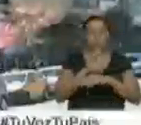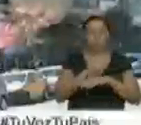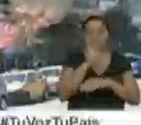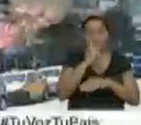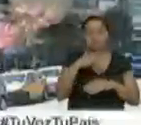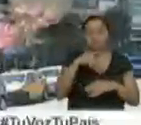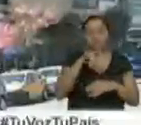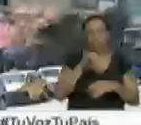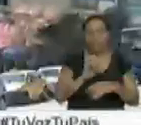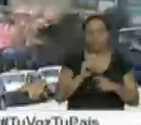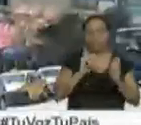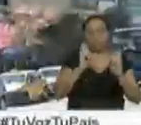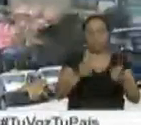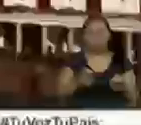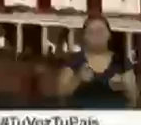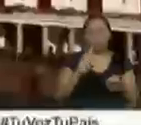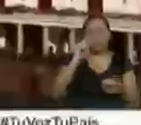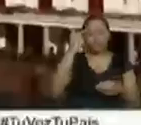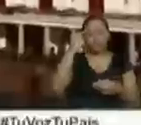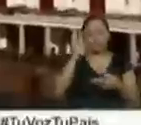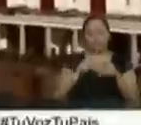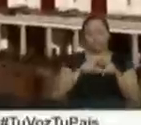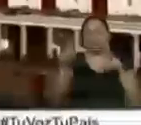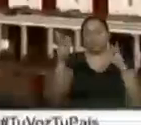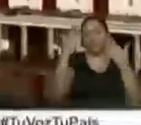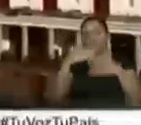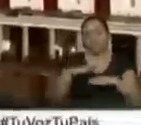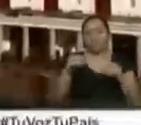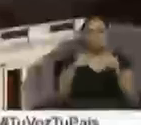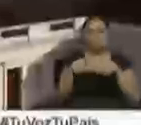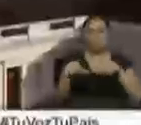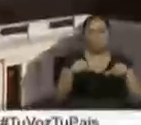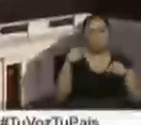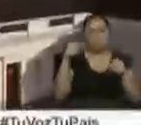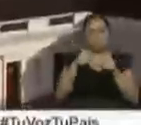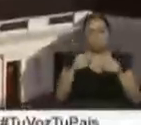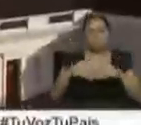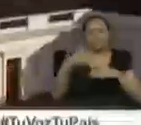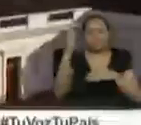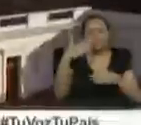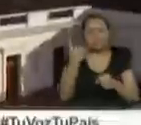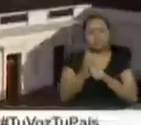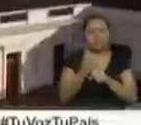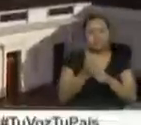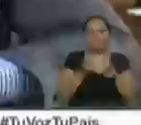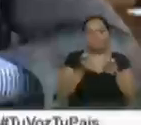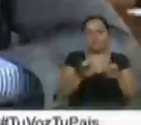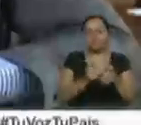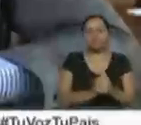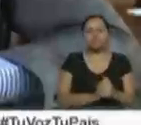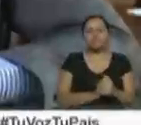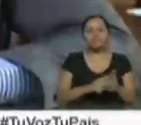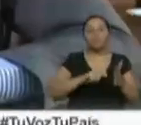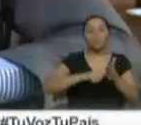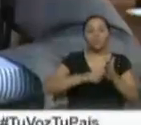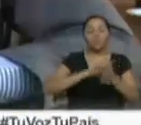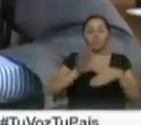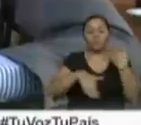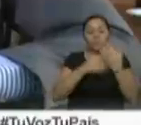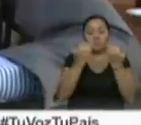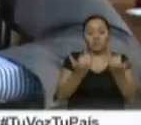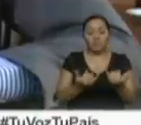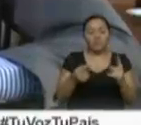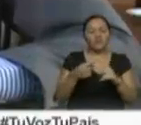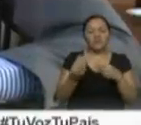Polit indicó que el gobierno saliente ha sido uno de los más auditados por la cantidad de obras que se han ejecutado. La Contraloría